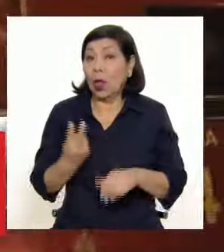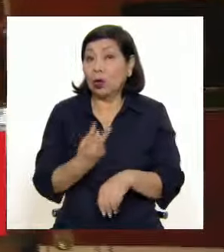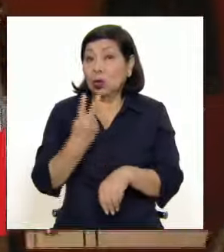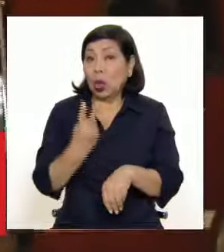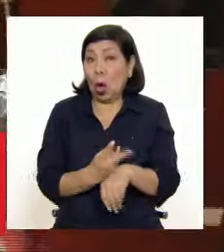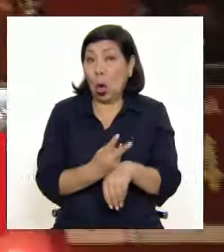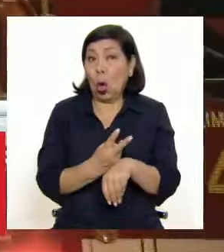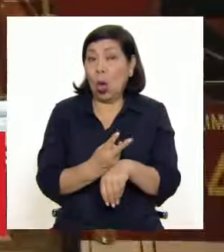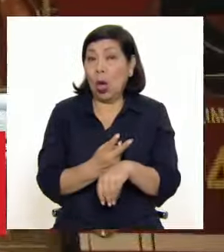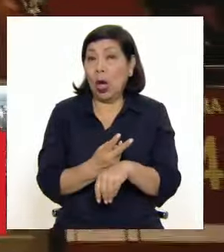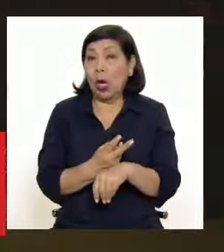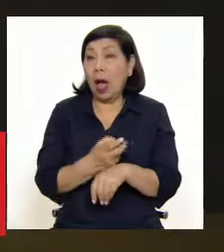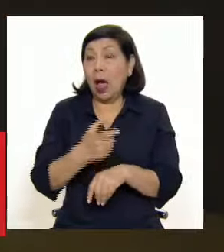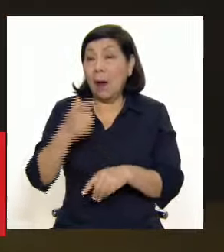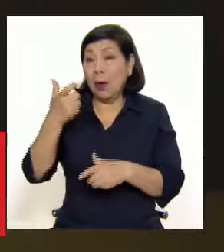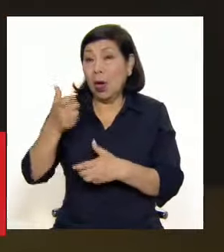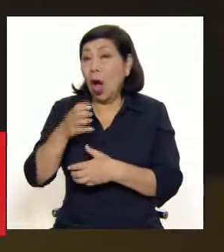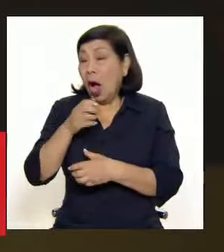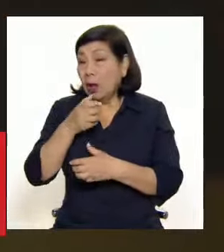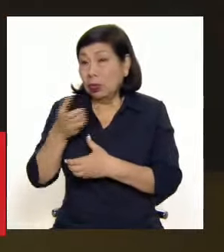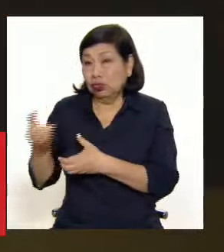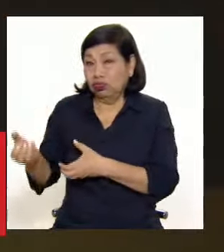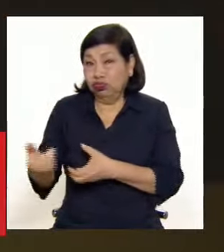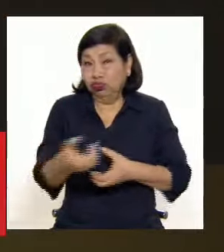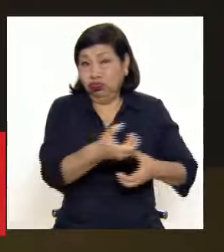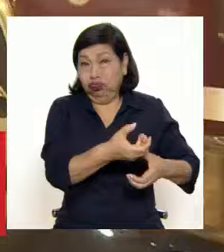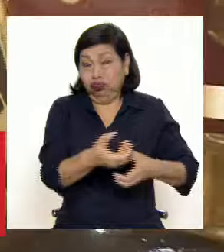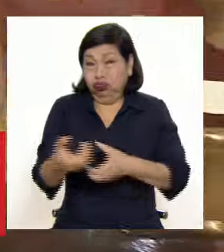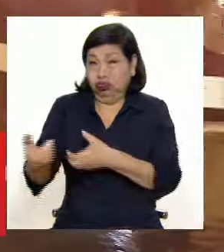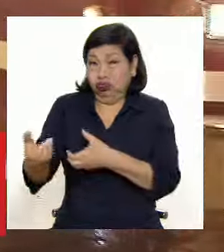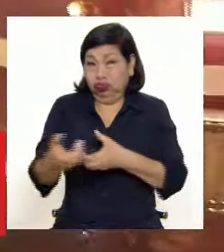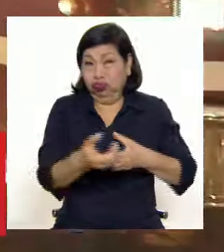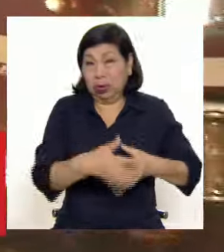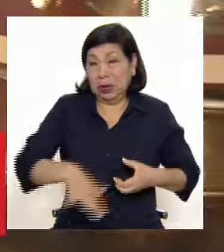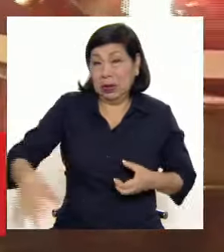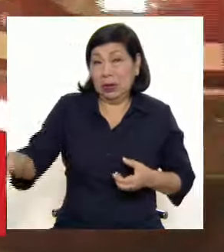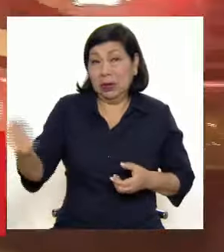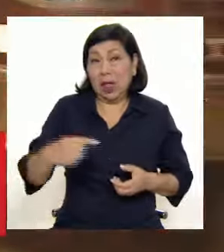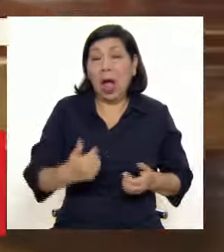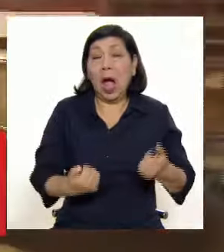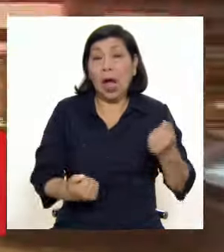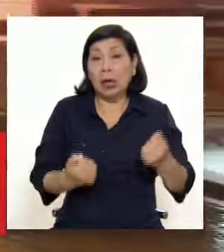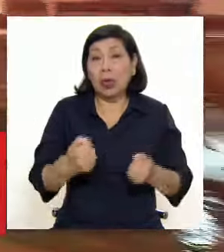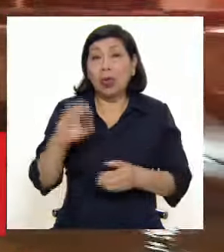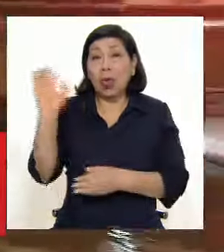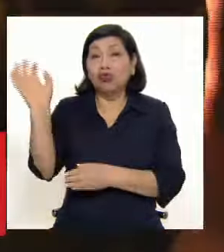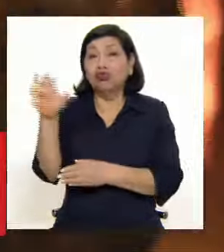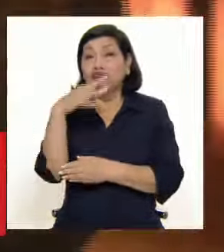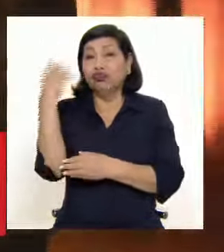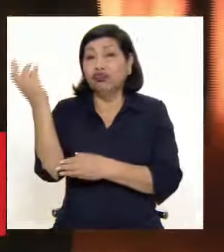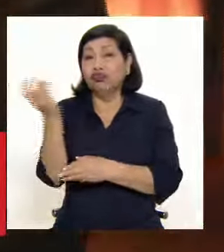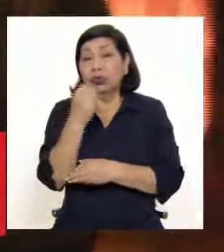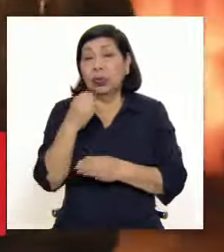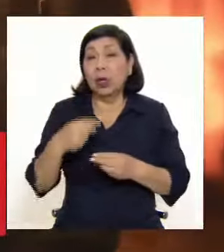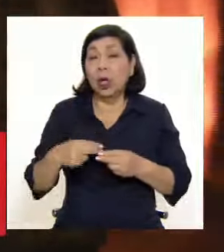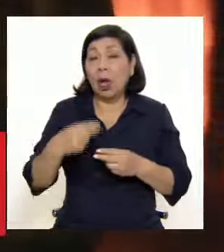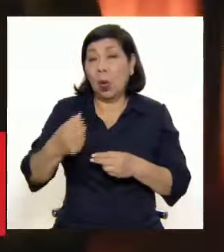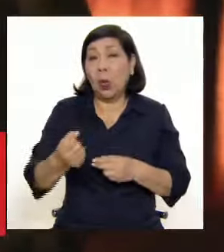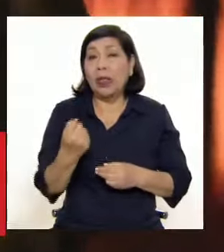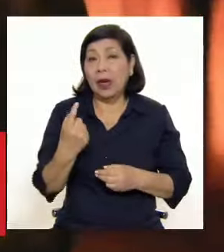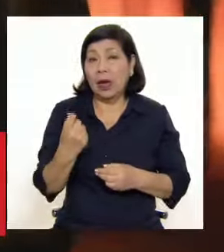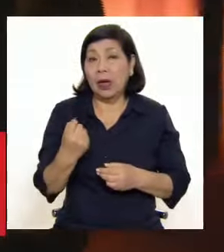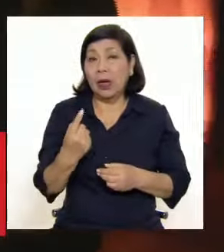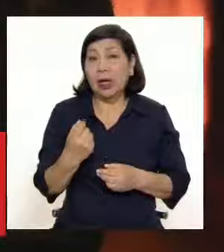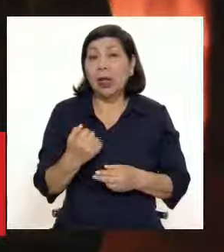bomberos lograron controlar el incendio de código 3. Hasta la zona de emergencia llegaron 14 unidades de bomberos. La cuadra 11 de la